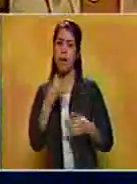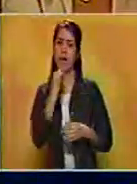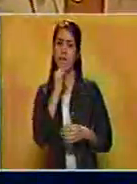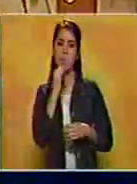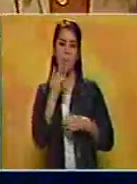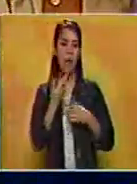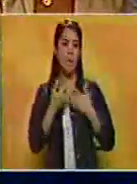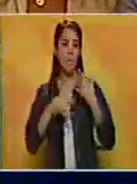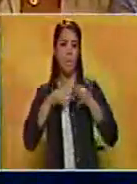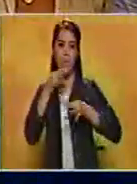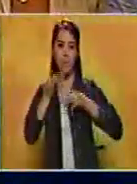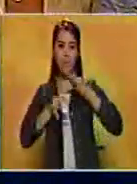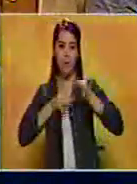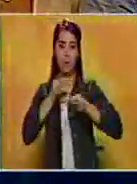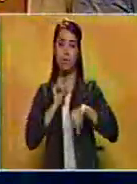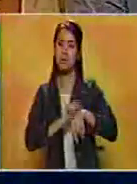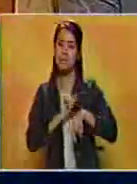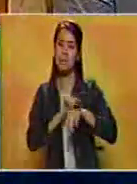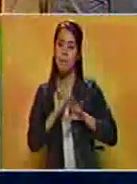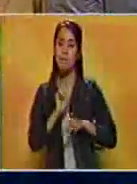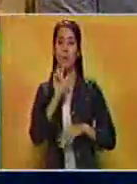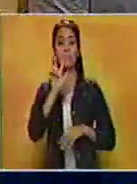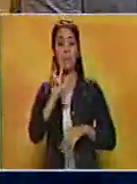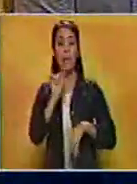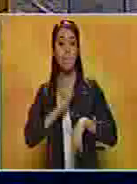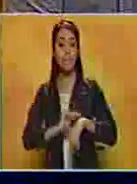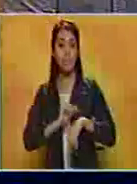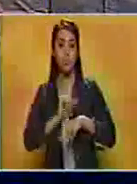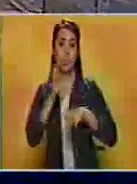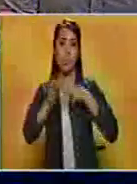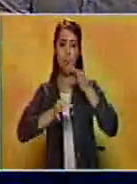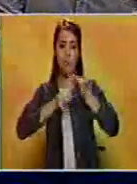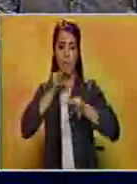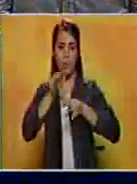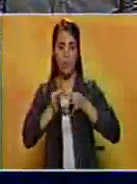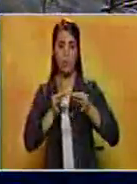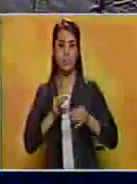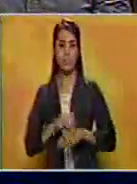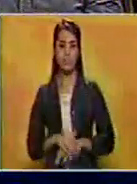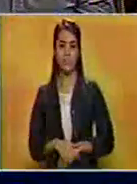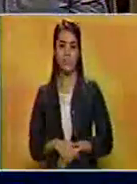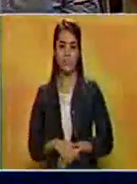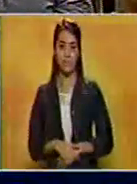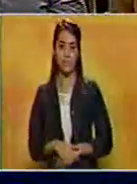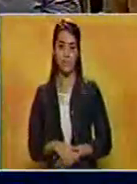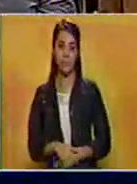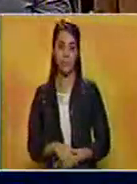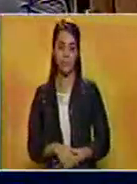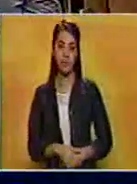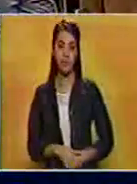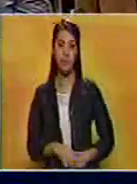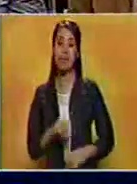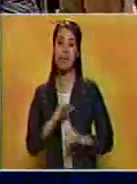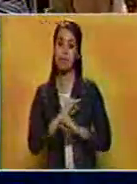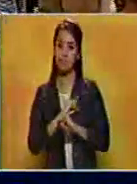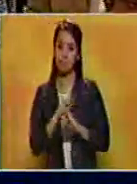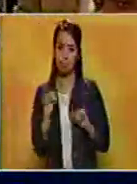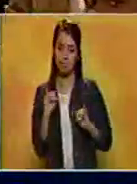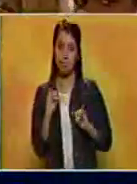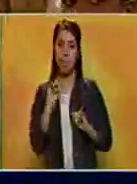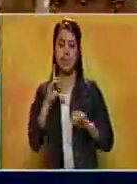Cada uno tiene un tiempo de 13 minutos para presentar su planteamiento, y el cierre de